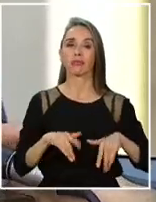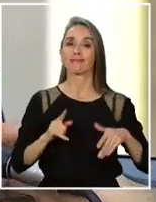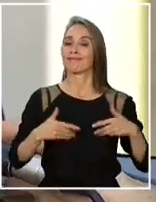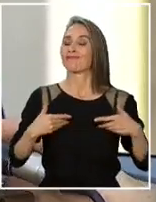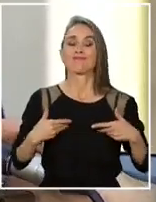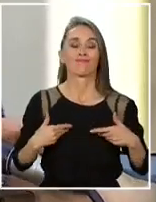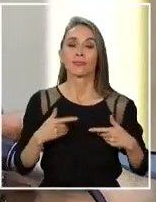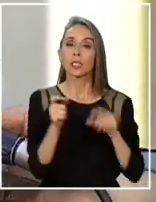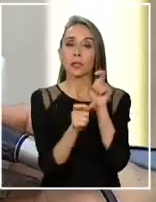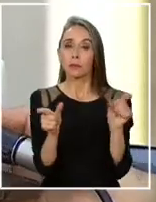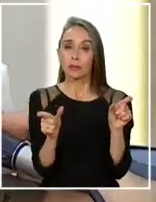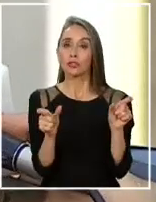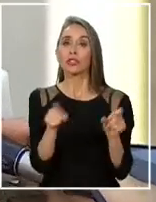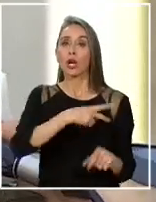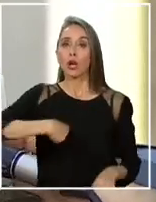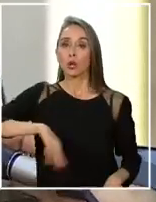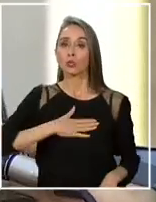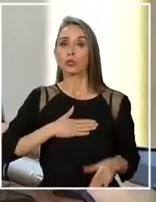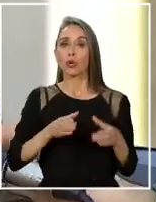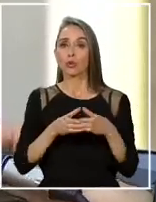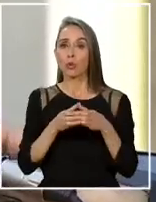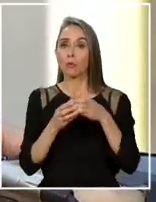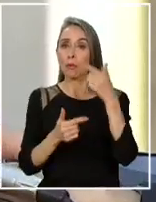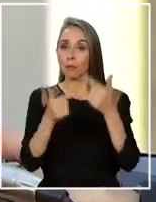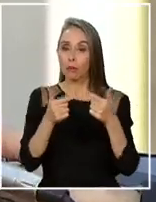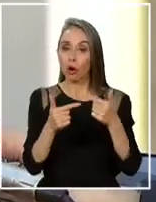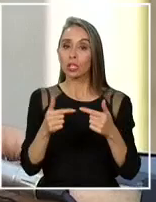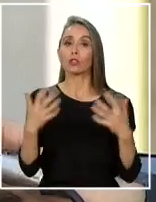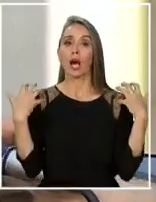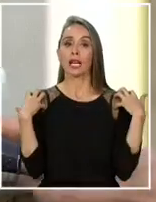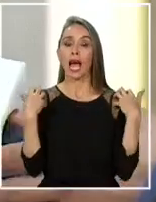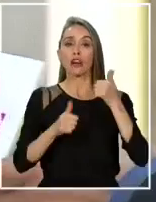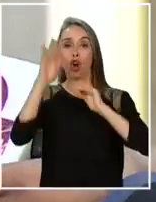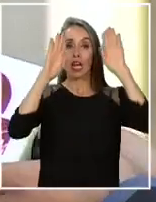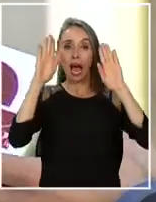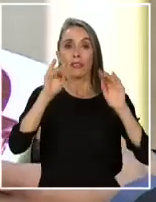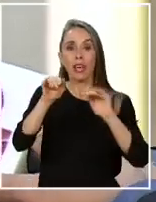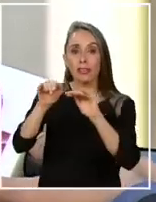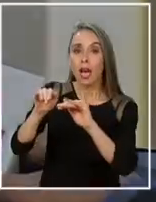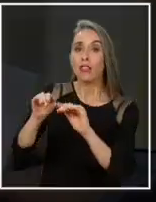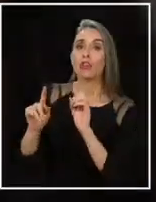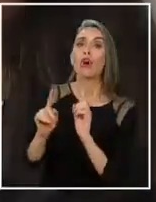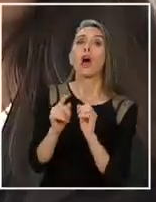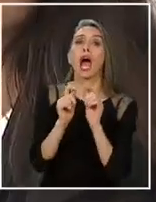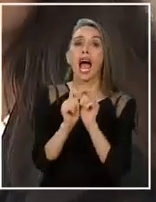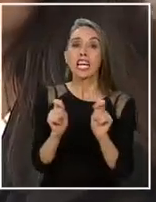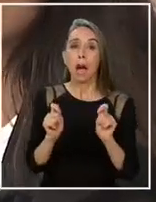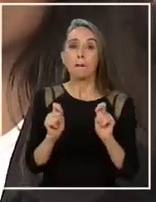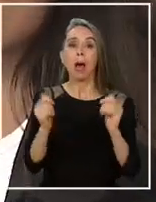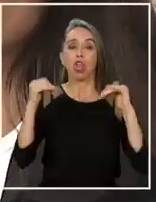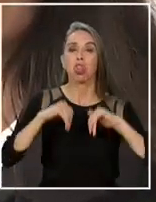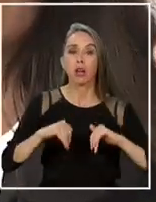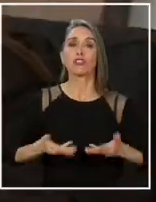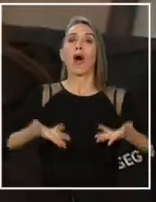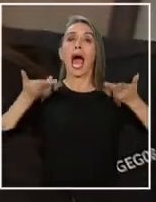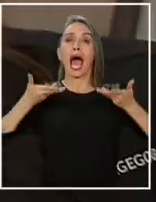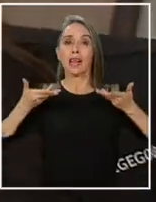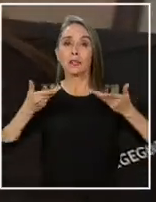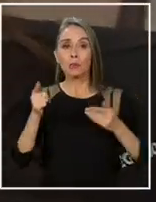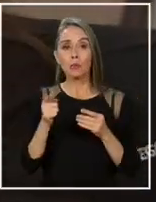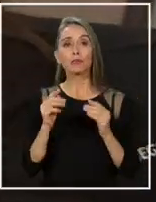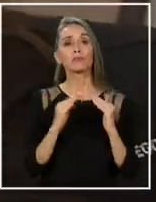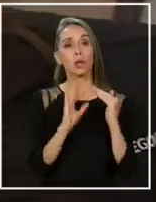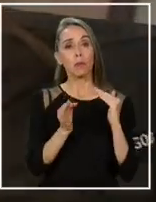gente. Y ahí somos los partidos quienes tenemos que encargarnos, a través de nuestras candidaturas, de poder subirle el ánimo a la campaña. Desde La Moneda aseguraron que el